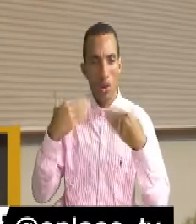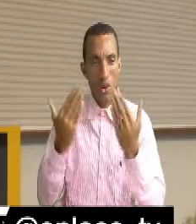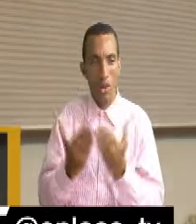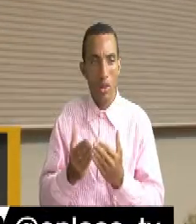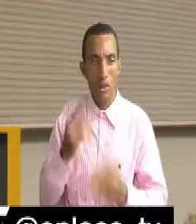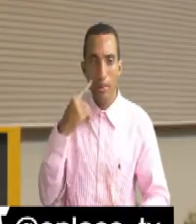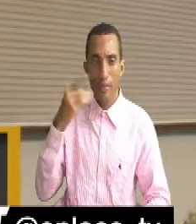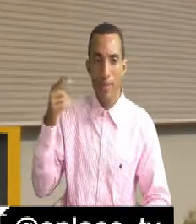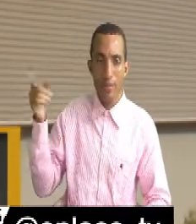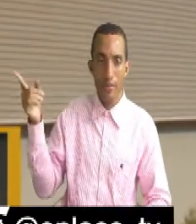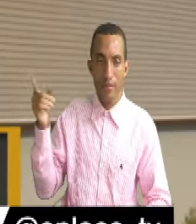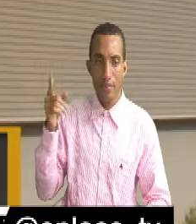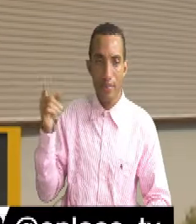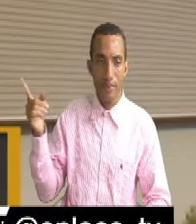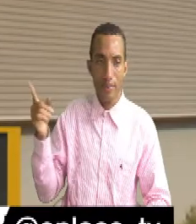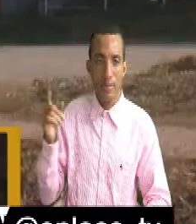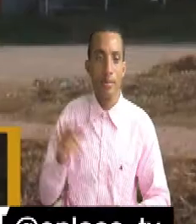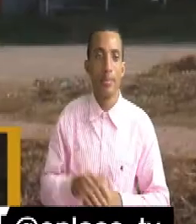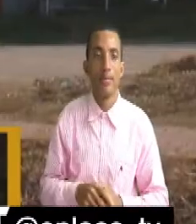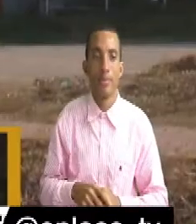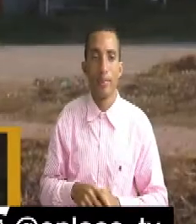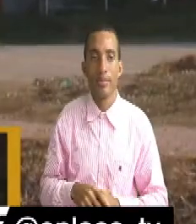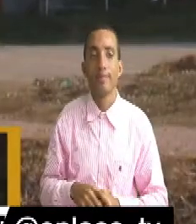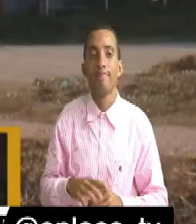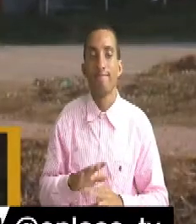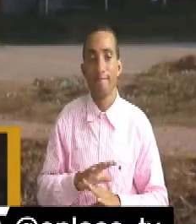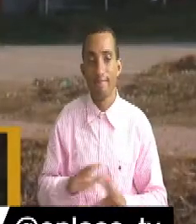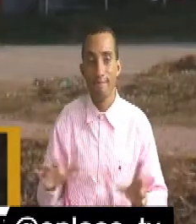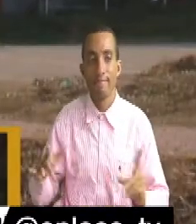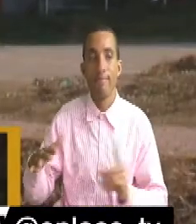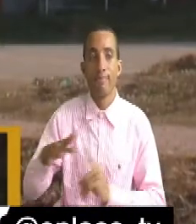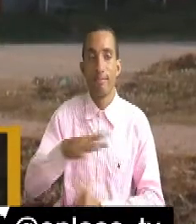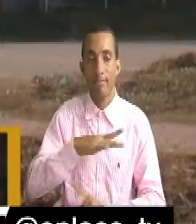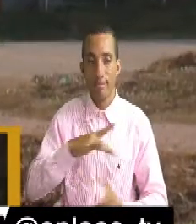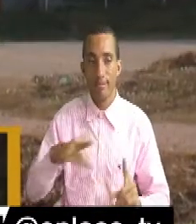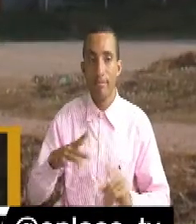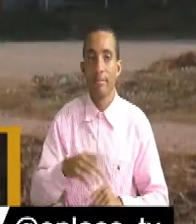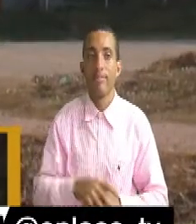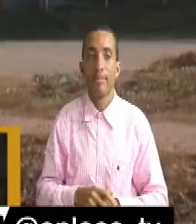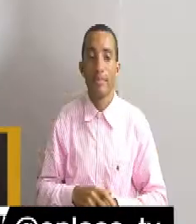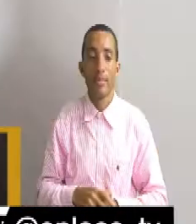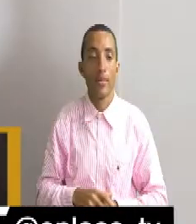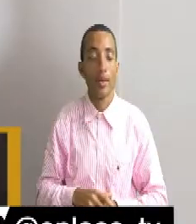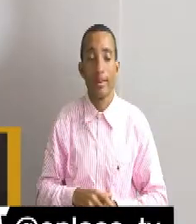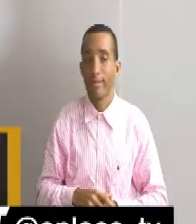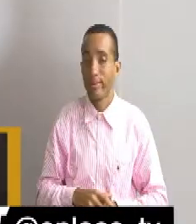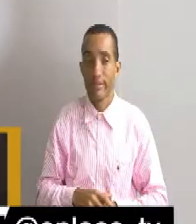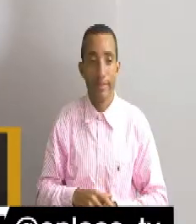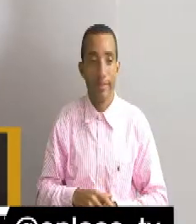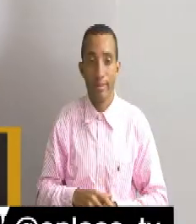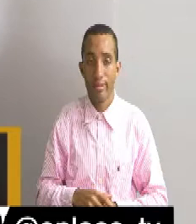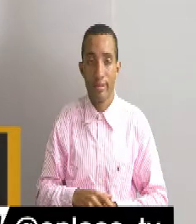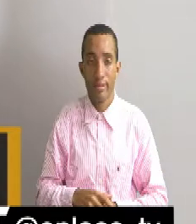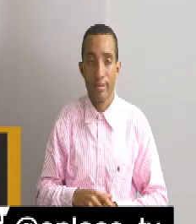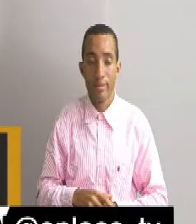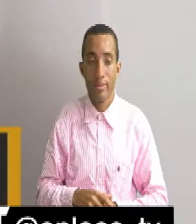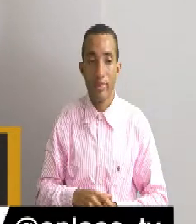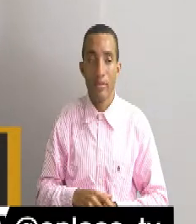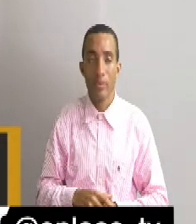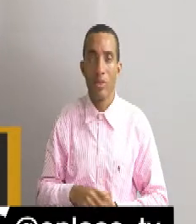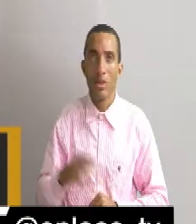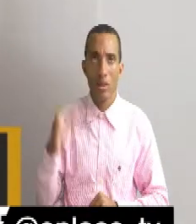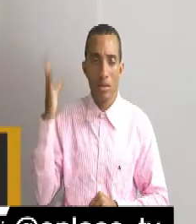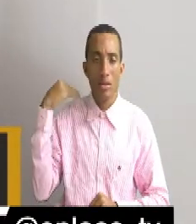el Megacolegio, en el cual se viene presentando una situación muy desagradable con mi hijo. Hace